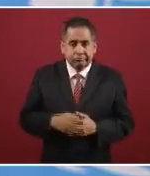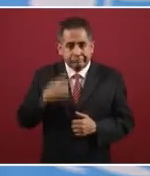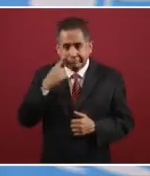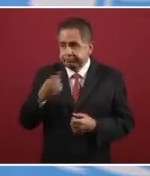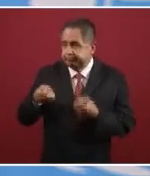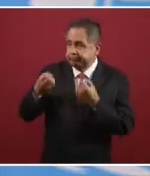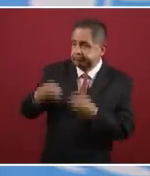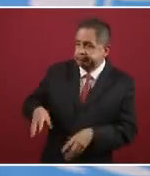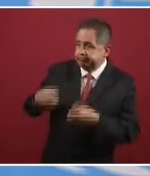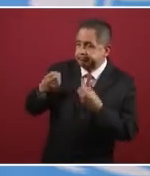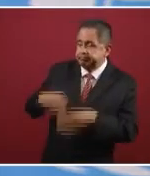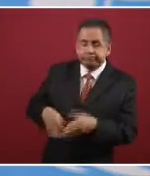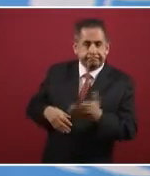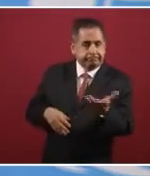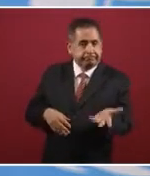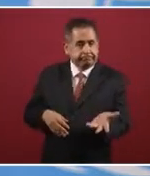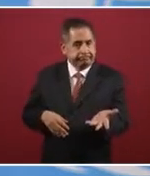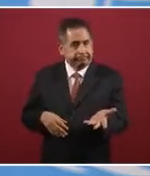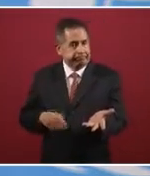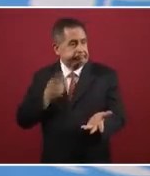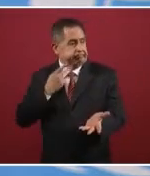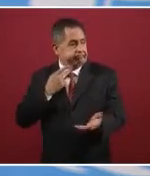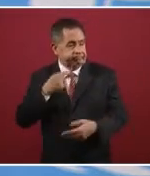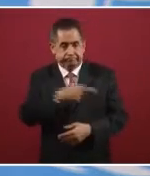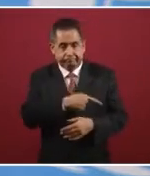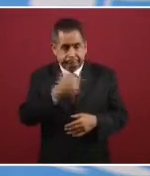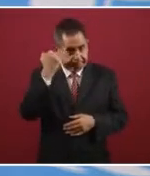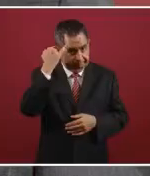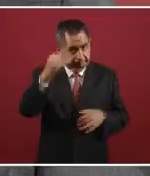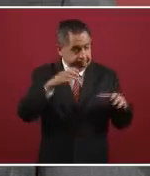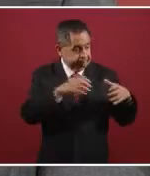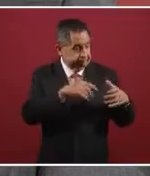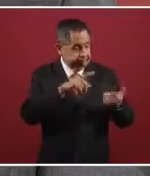que causan con una política así,